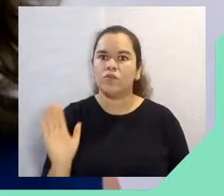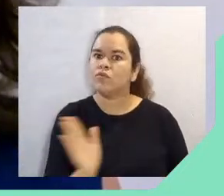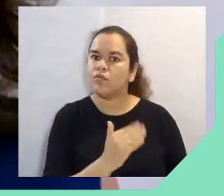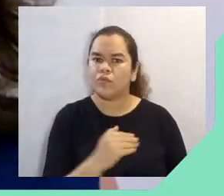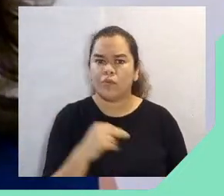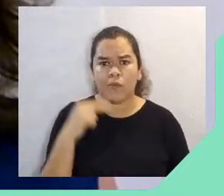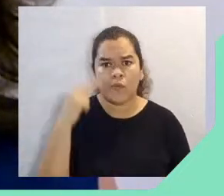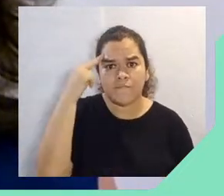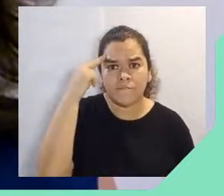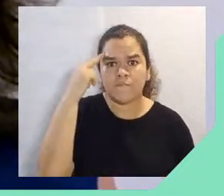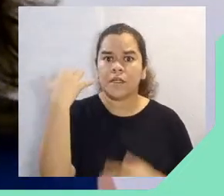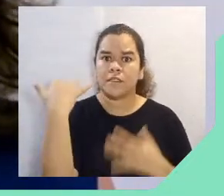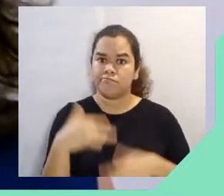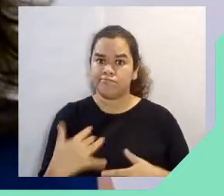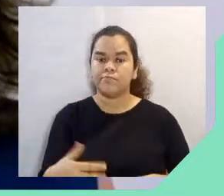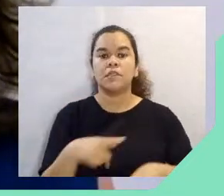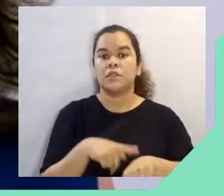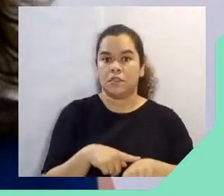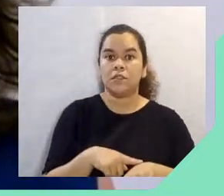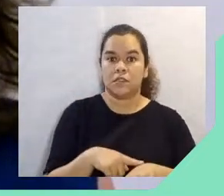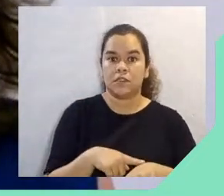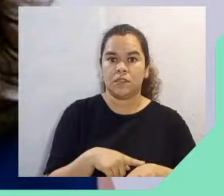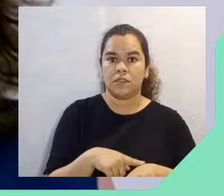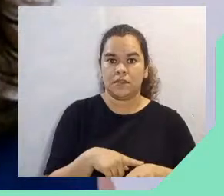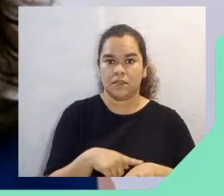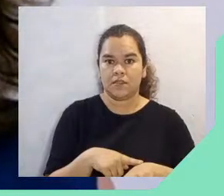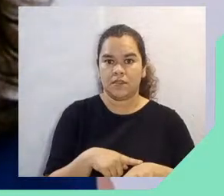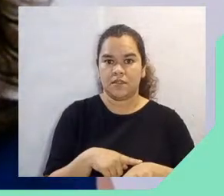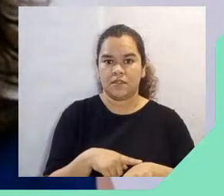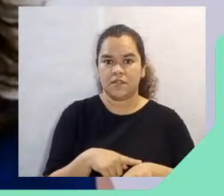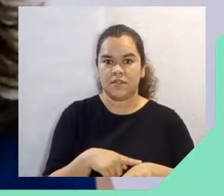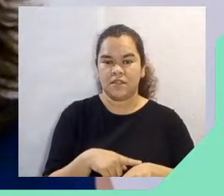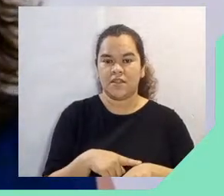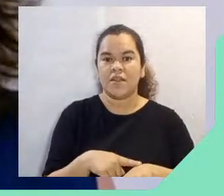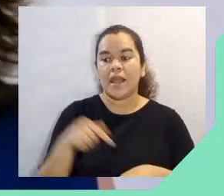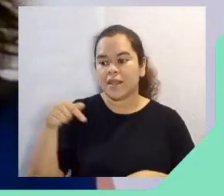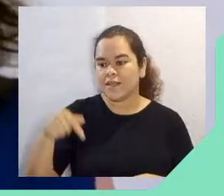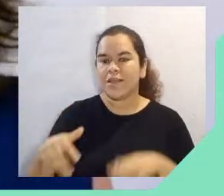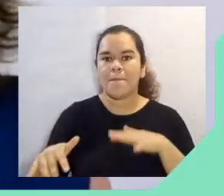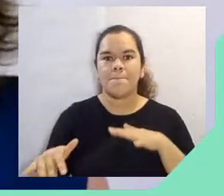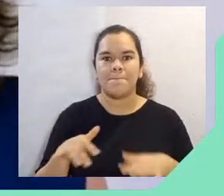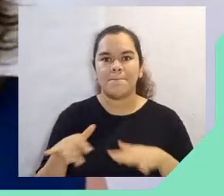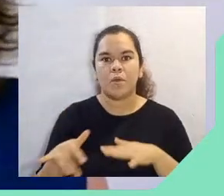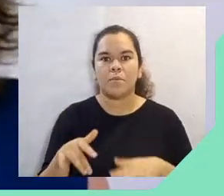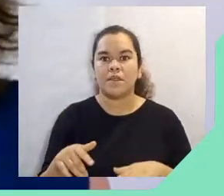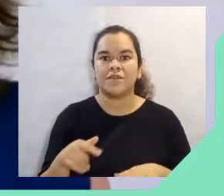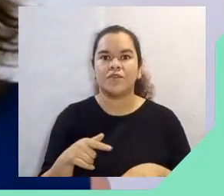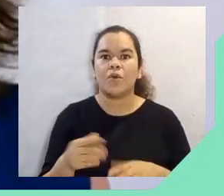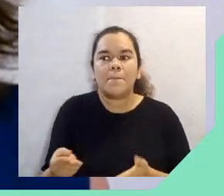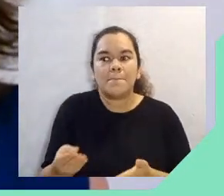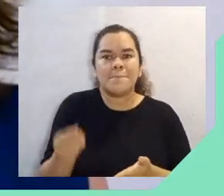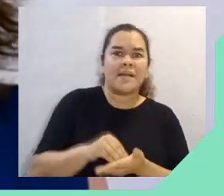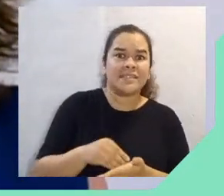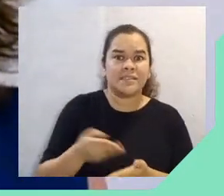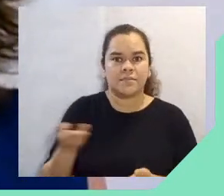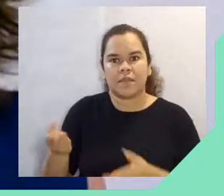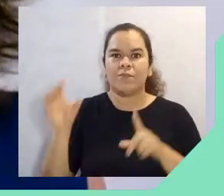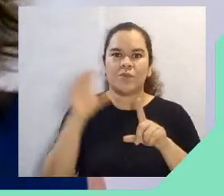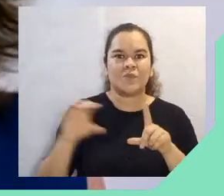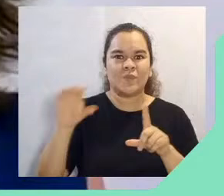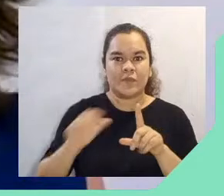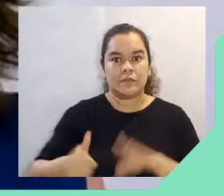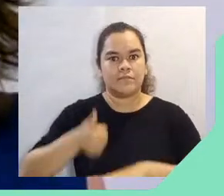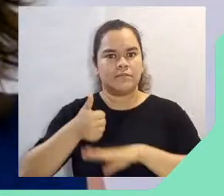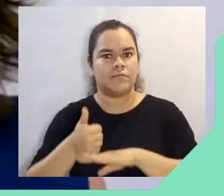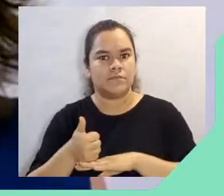están todos muy ocupados, que este es un tiempo extra que les pedimos y con el que ustedes